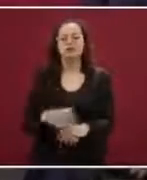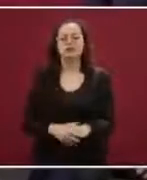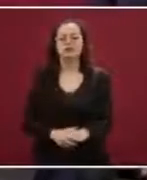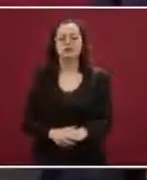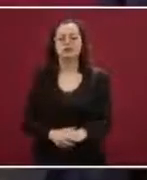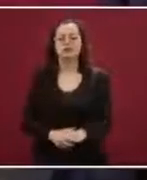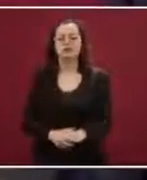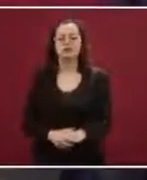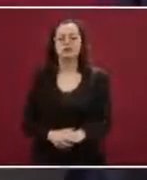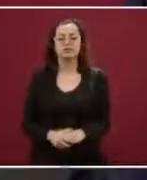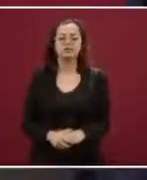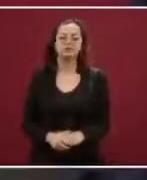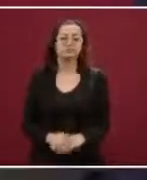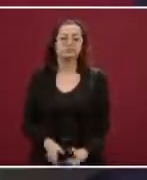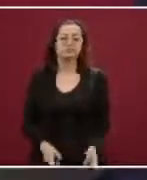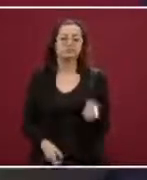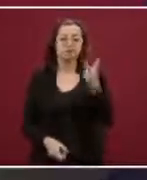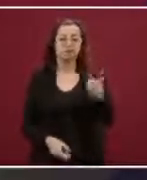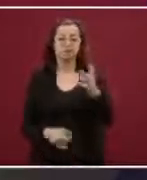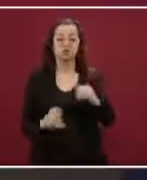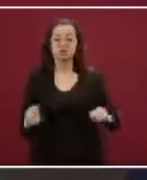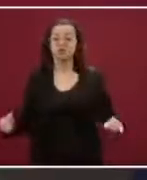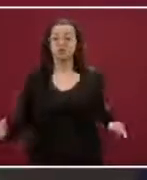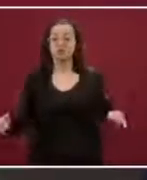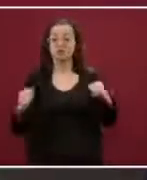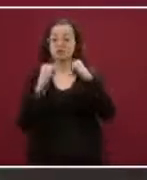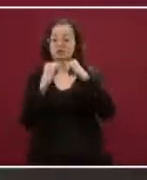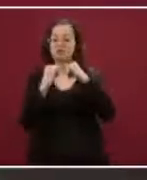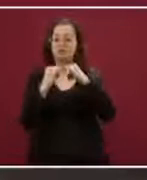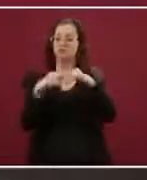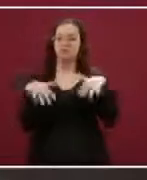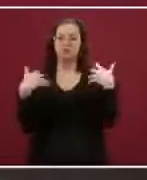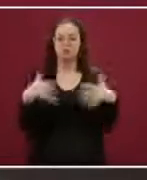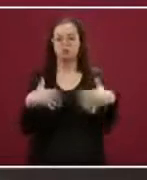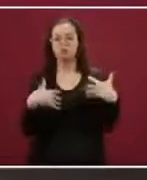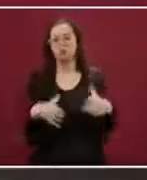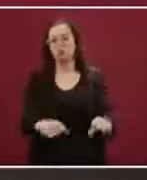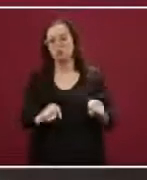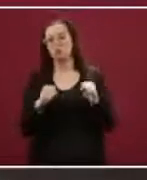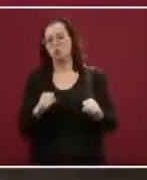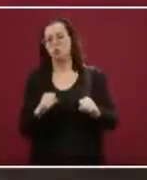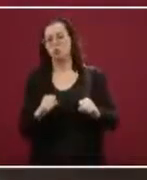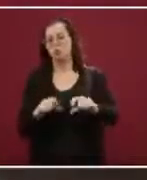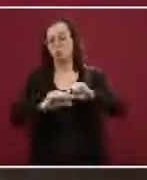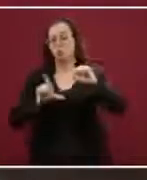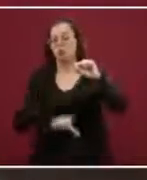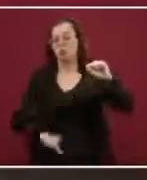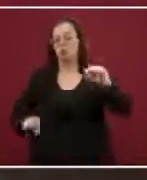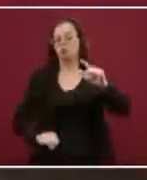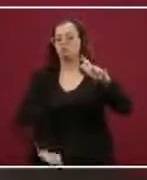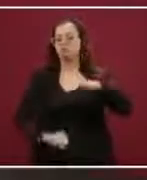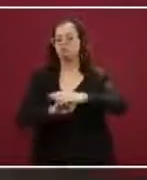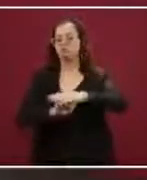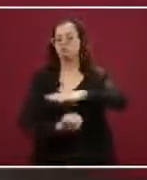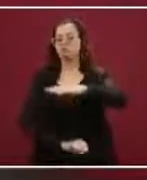Porque son dos pilares del Estado y